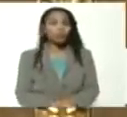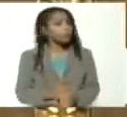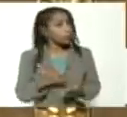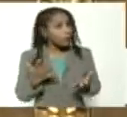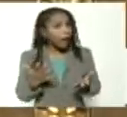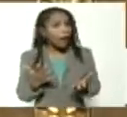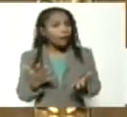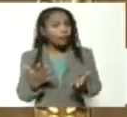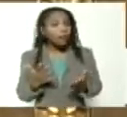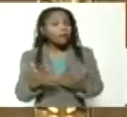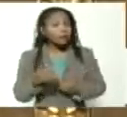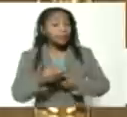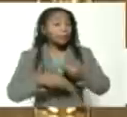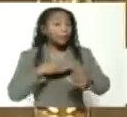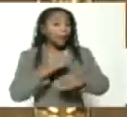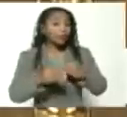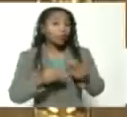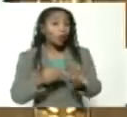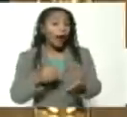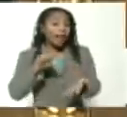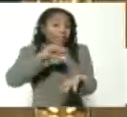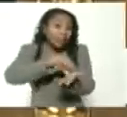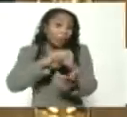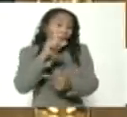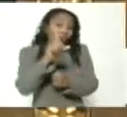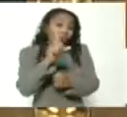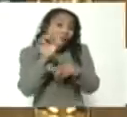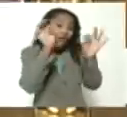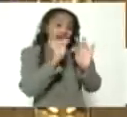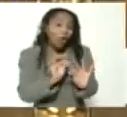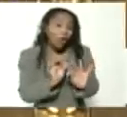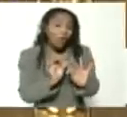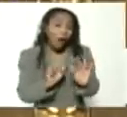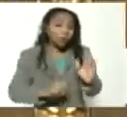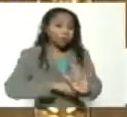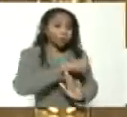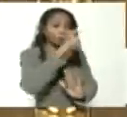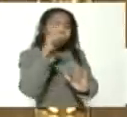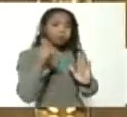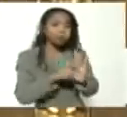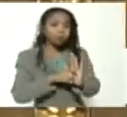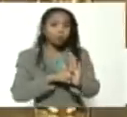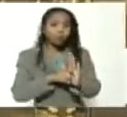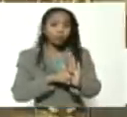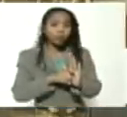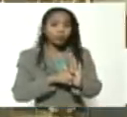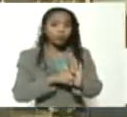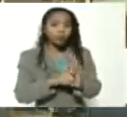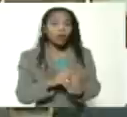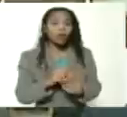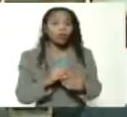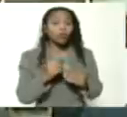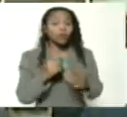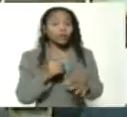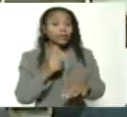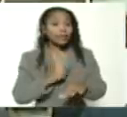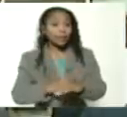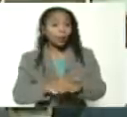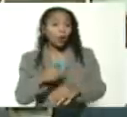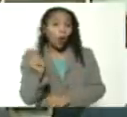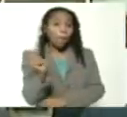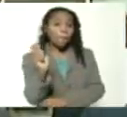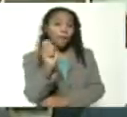se desató obviamente en medio de una impunidad absoluta durante los meses